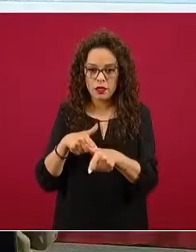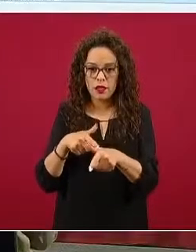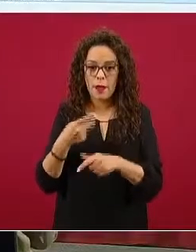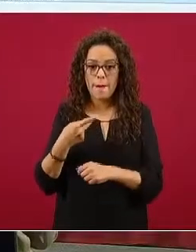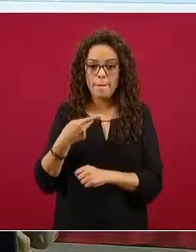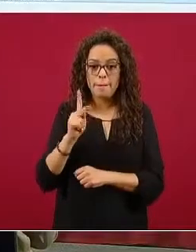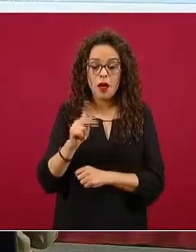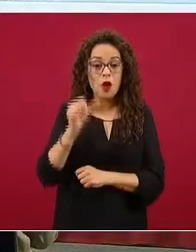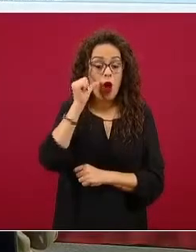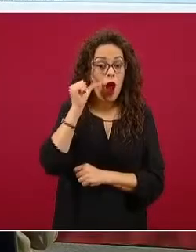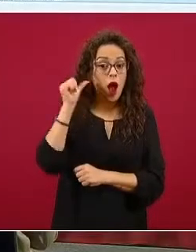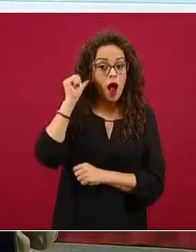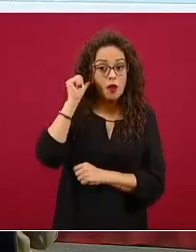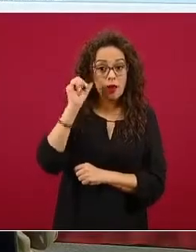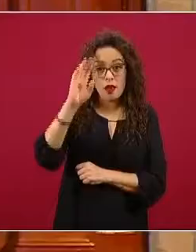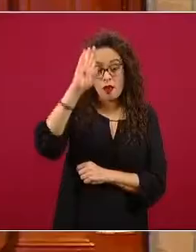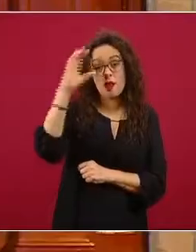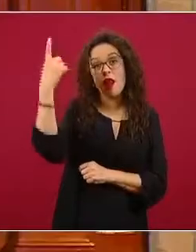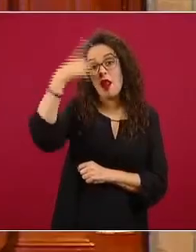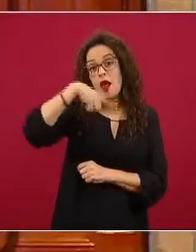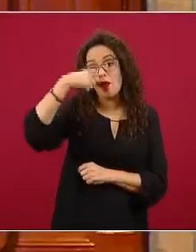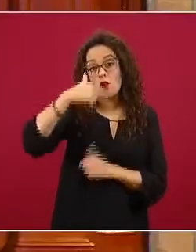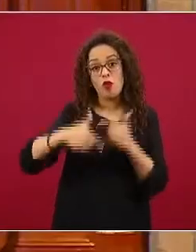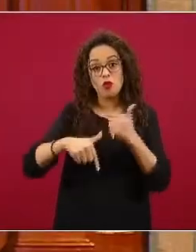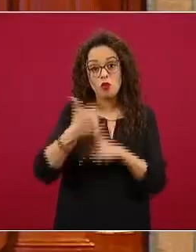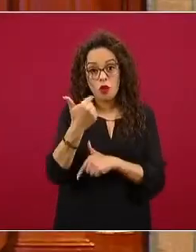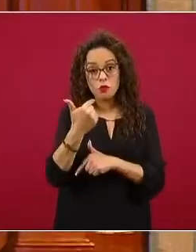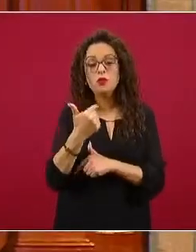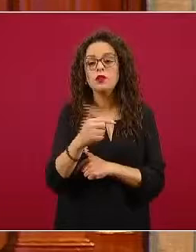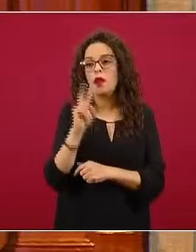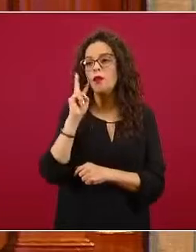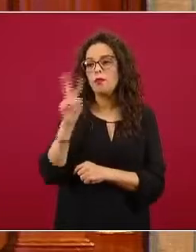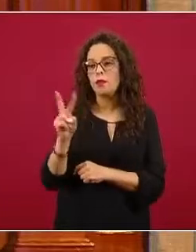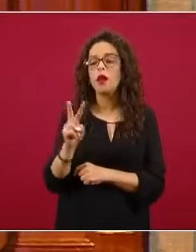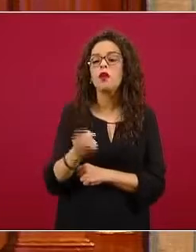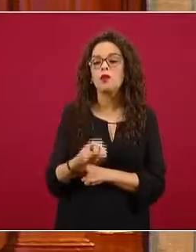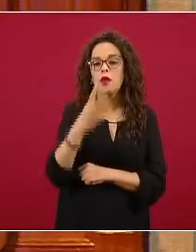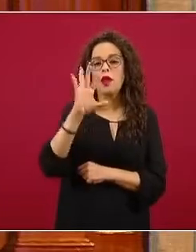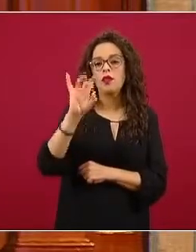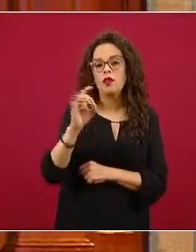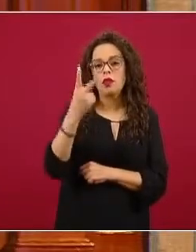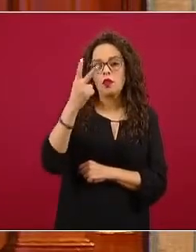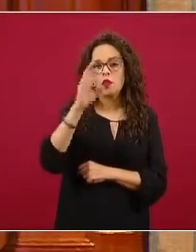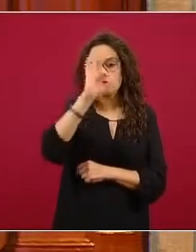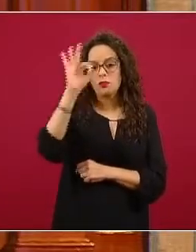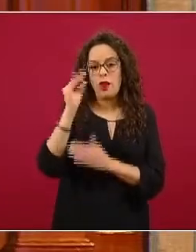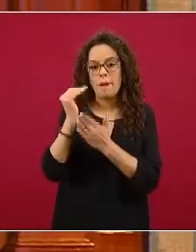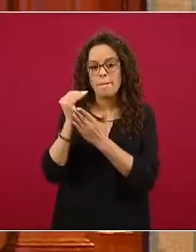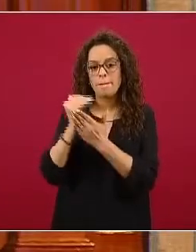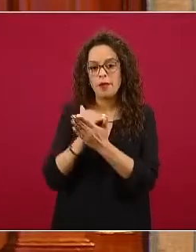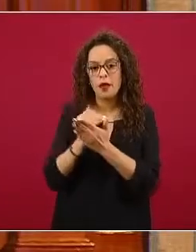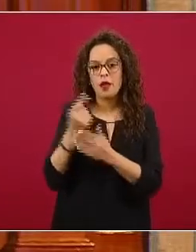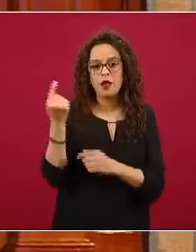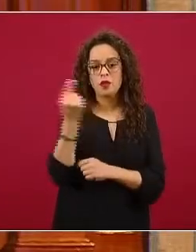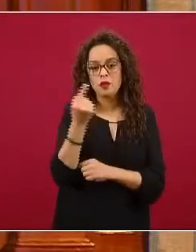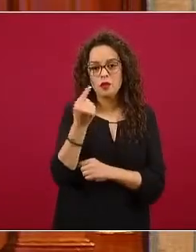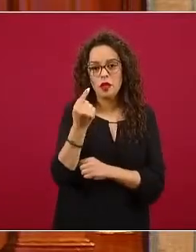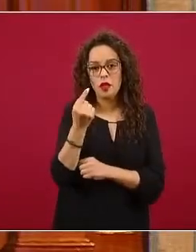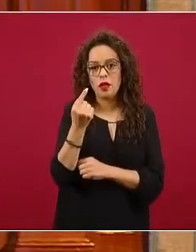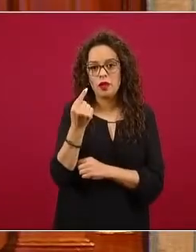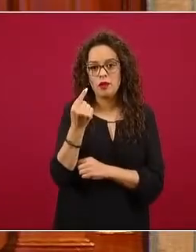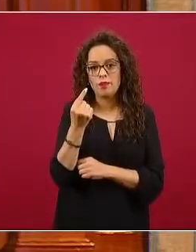al corte de ayer a la medianoche al menos todavía representa una disminución de 32% en relación a la